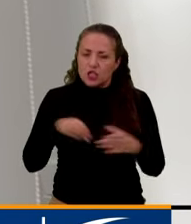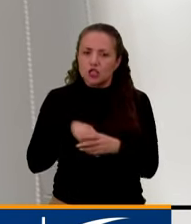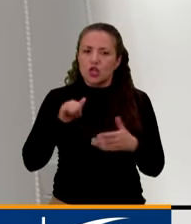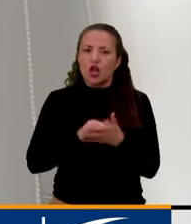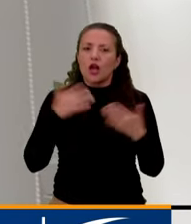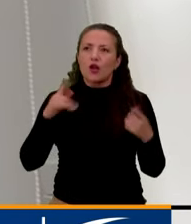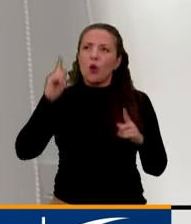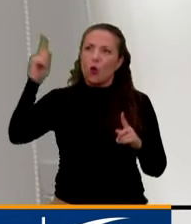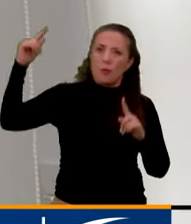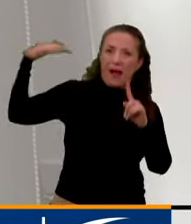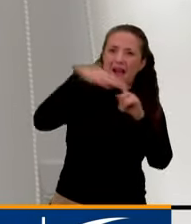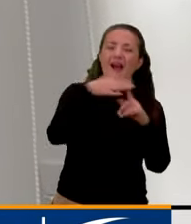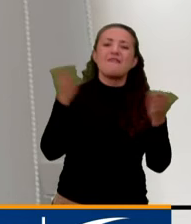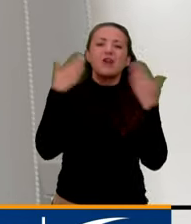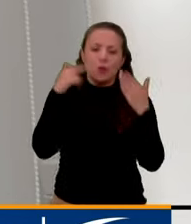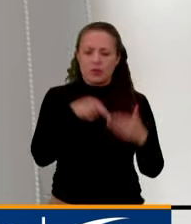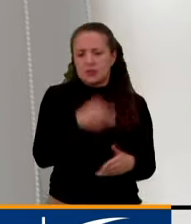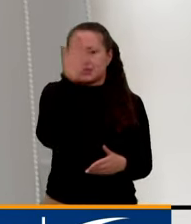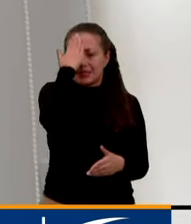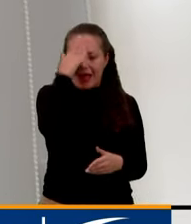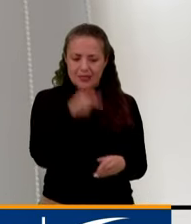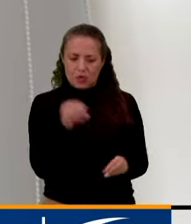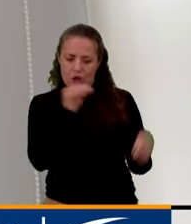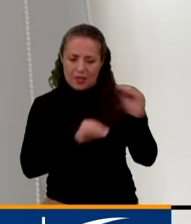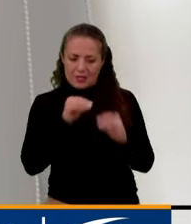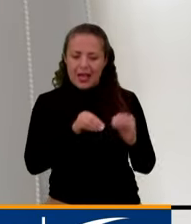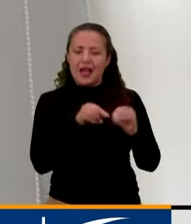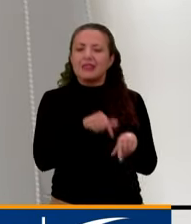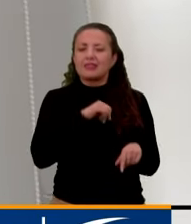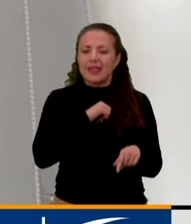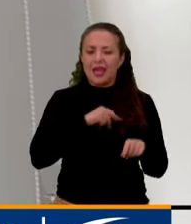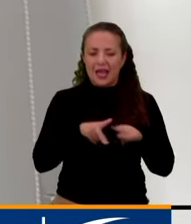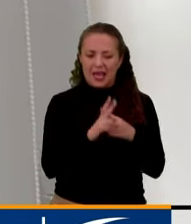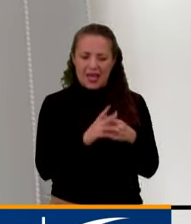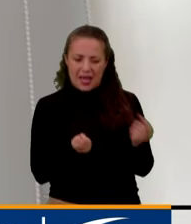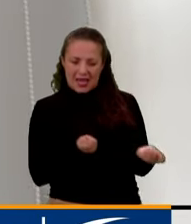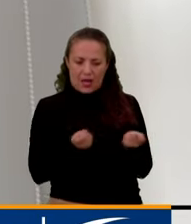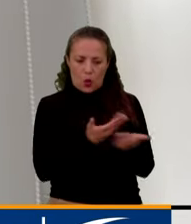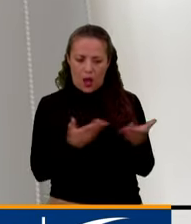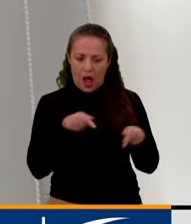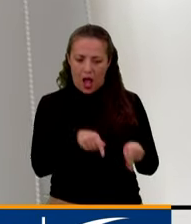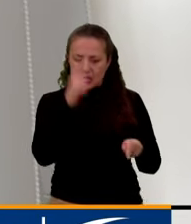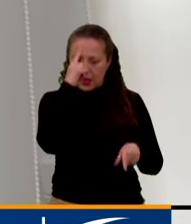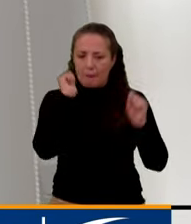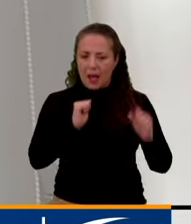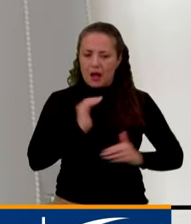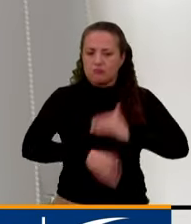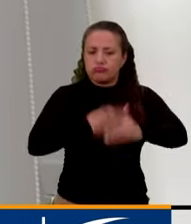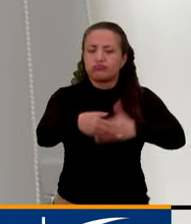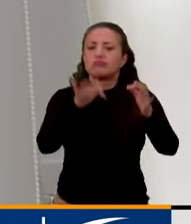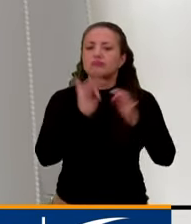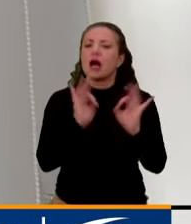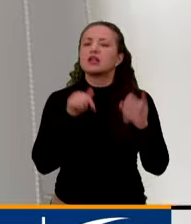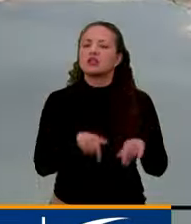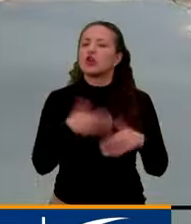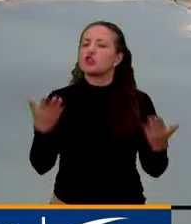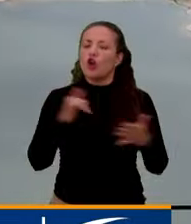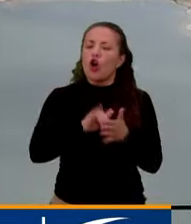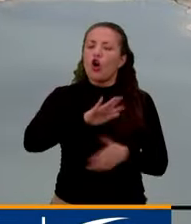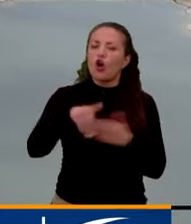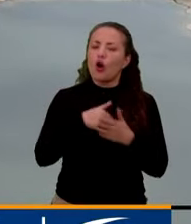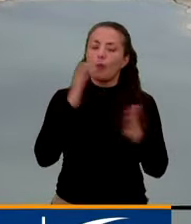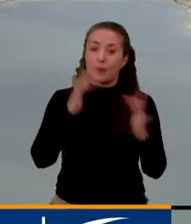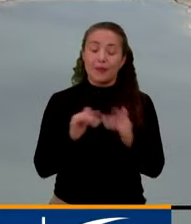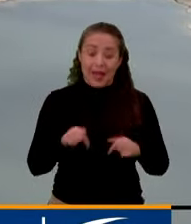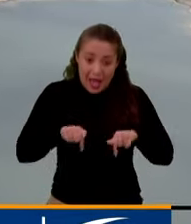del Niño, porque para eso está diseñado, para eso tiene las herramientas regulatorias para que esto funcione y obviamente tengamos todo en sitio. A